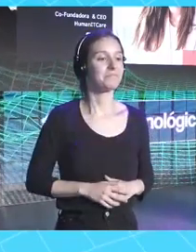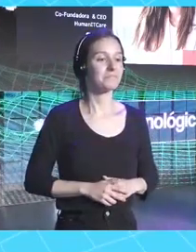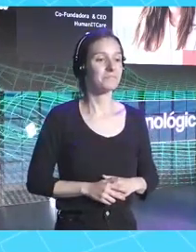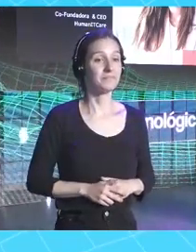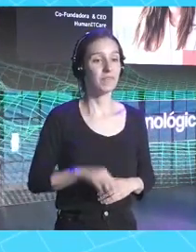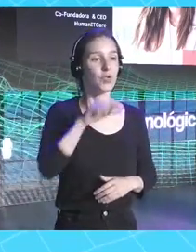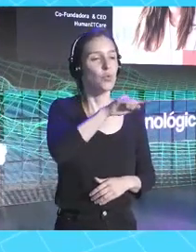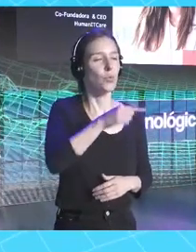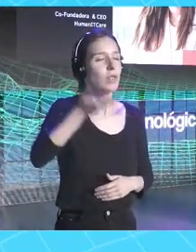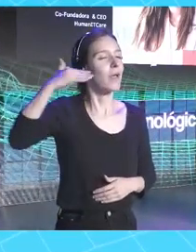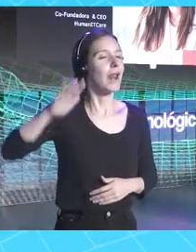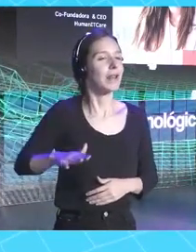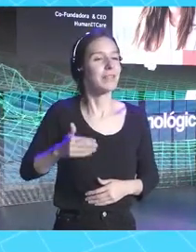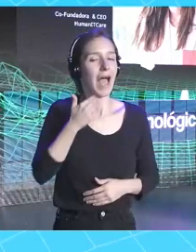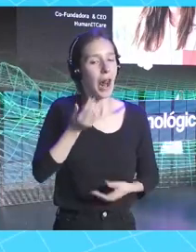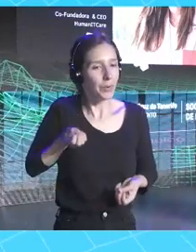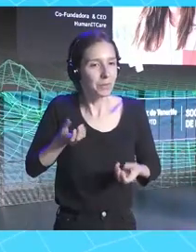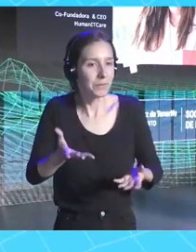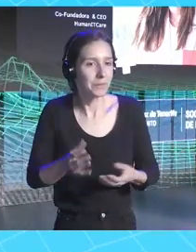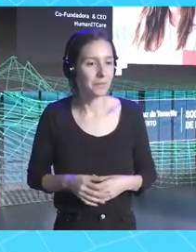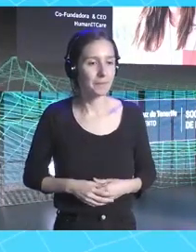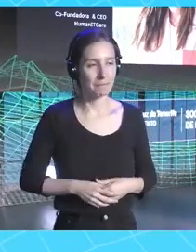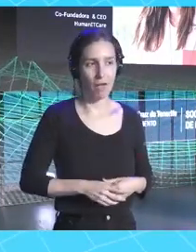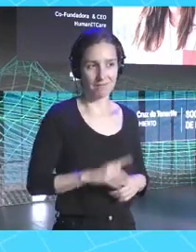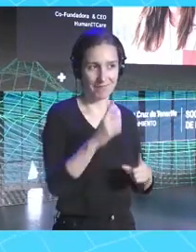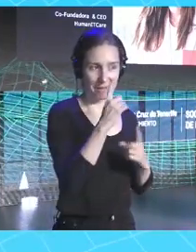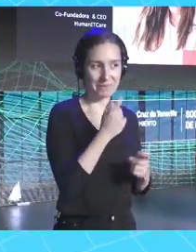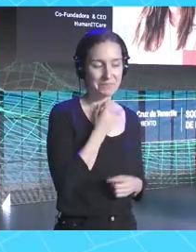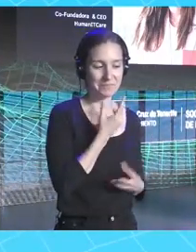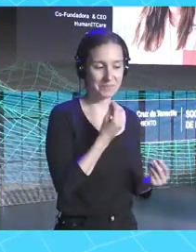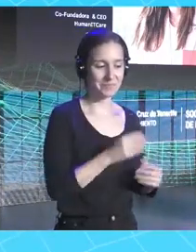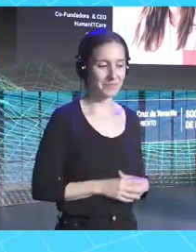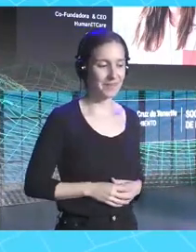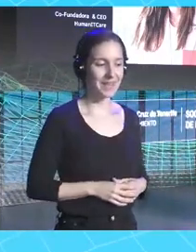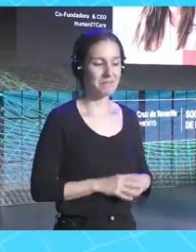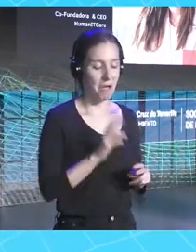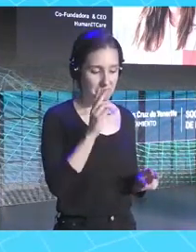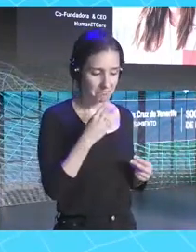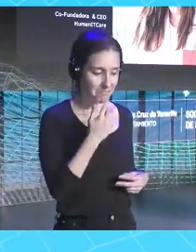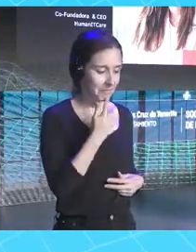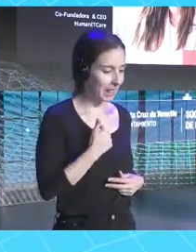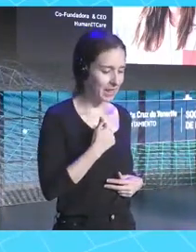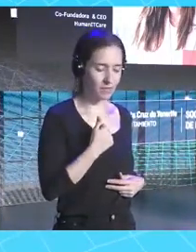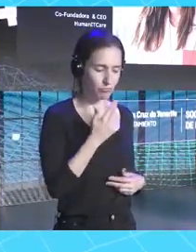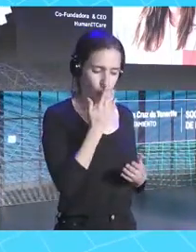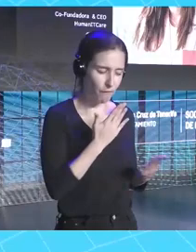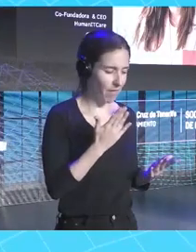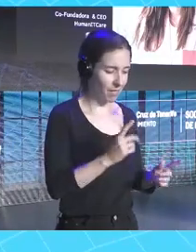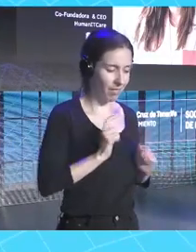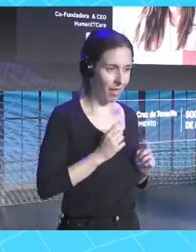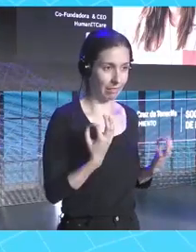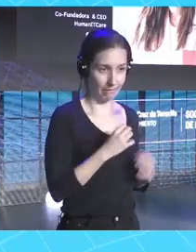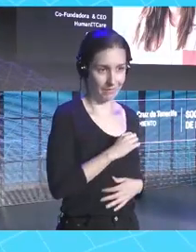a tu yo de niña me gusta mucho esa pregunta que confíen en sí misma que cada uno Confía en sí mismo yo nunca me